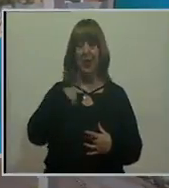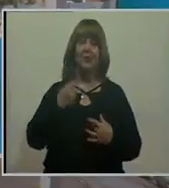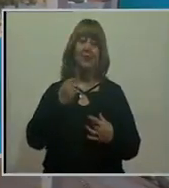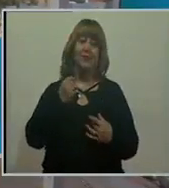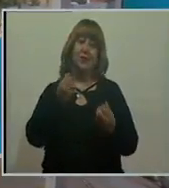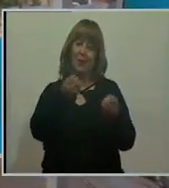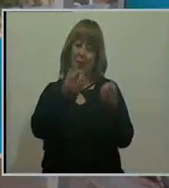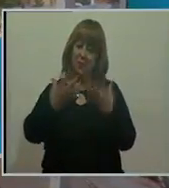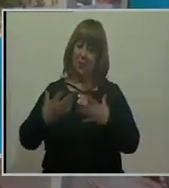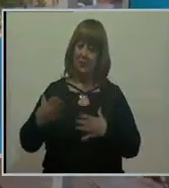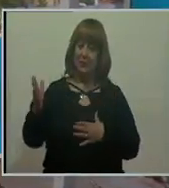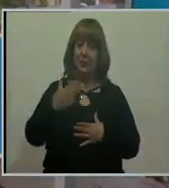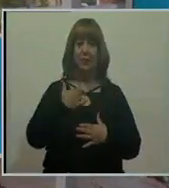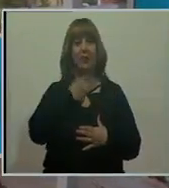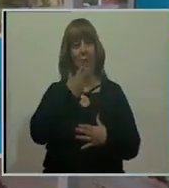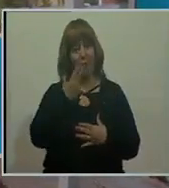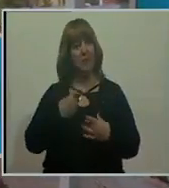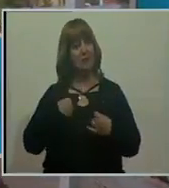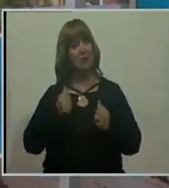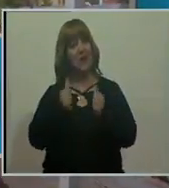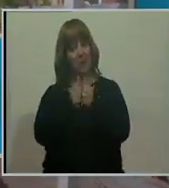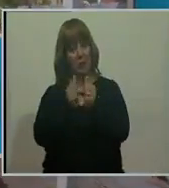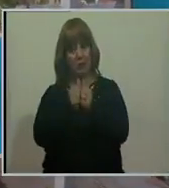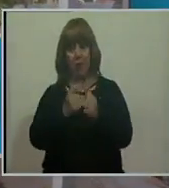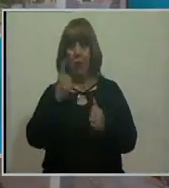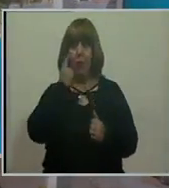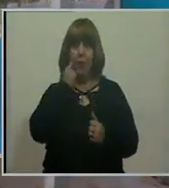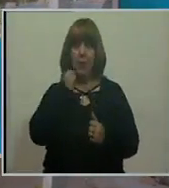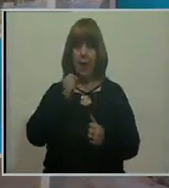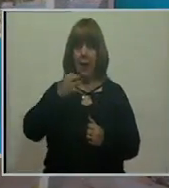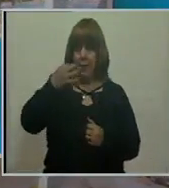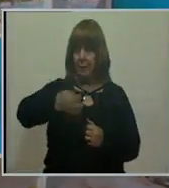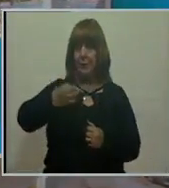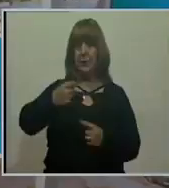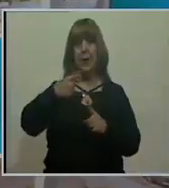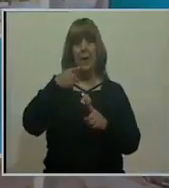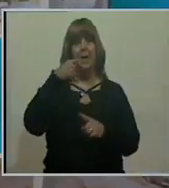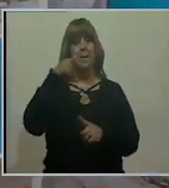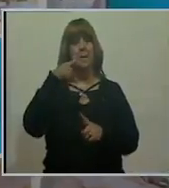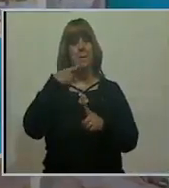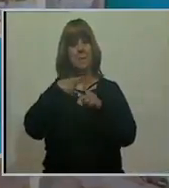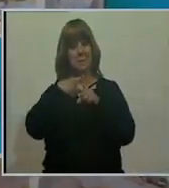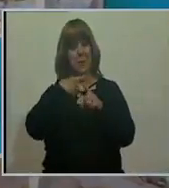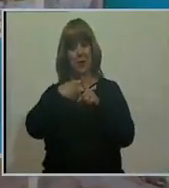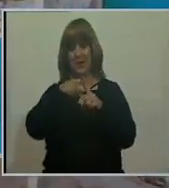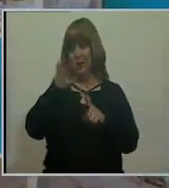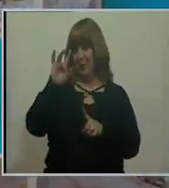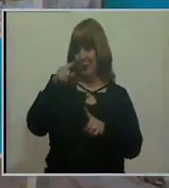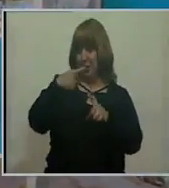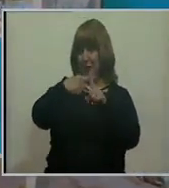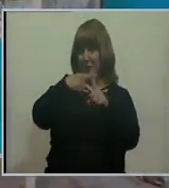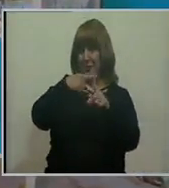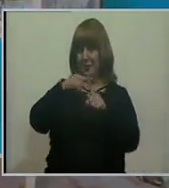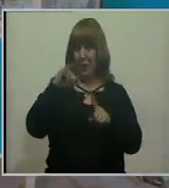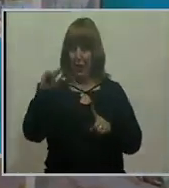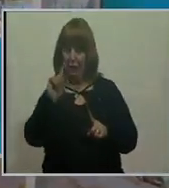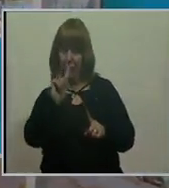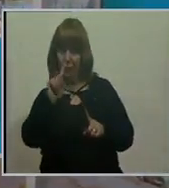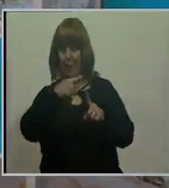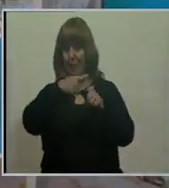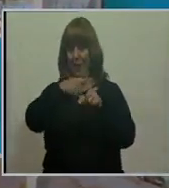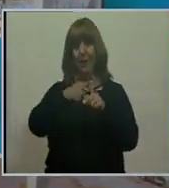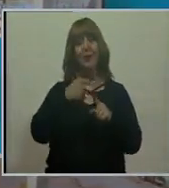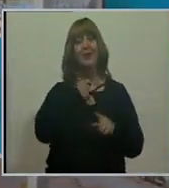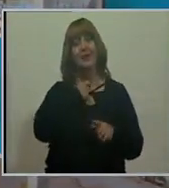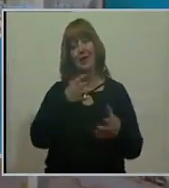placer saludarlos y arrancar la mañana con ustedes. Que sea un buen día miércoles y no un día de esos de miércoles. Es el deseo de todo el equipo que